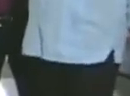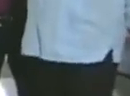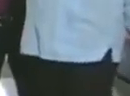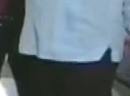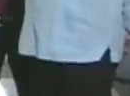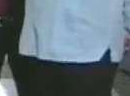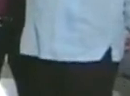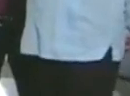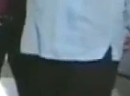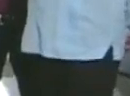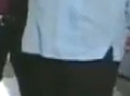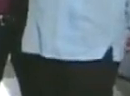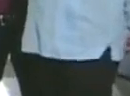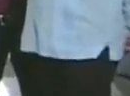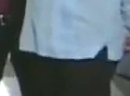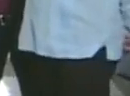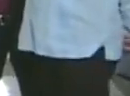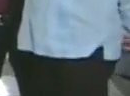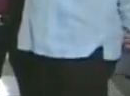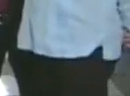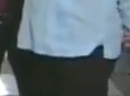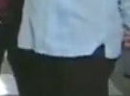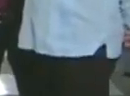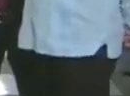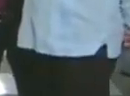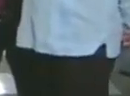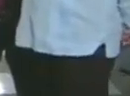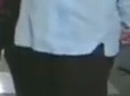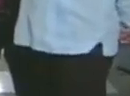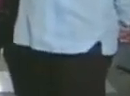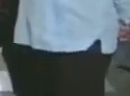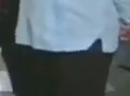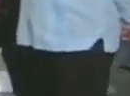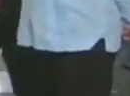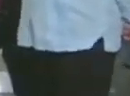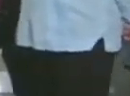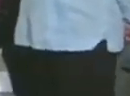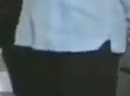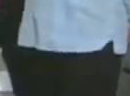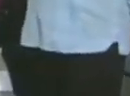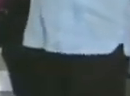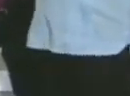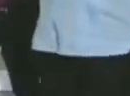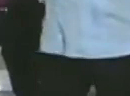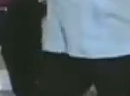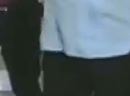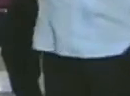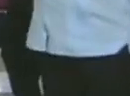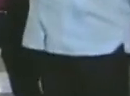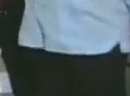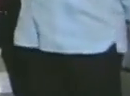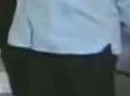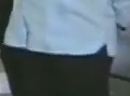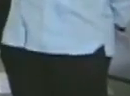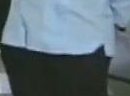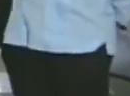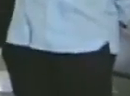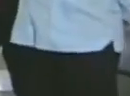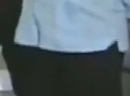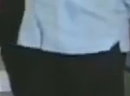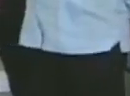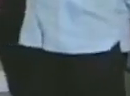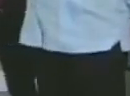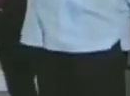miércoles 16 de marzo del año 2022. Estamos en vivo y directo porque vamos